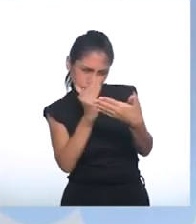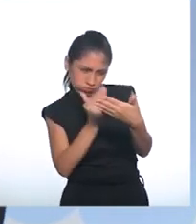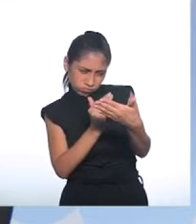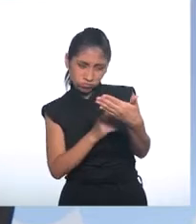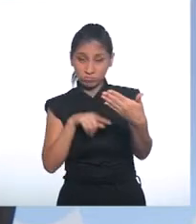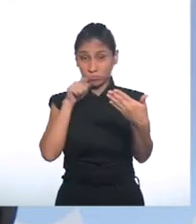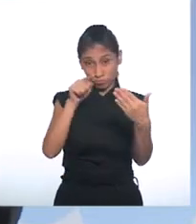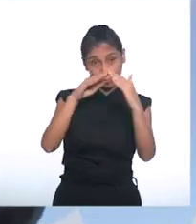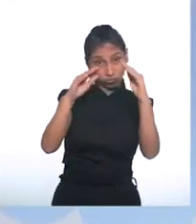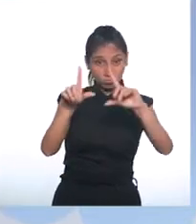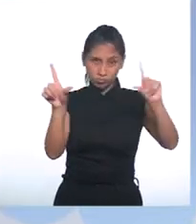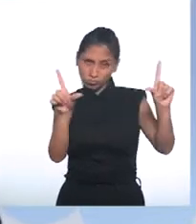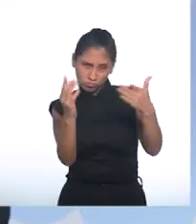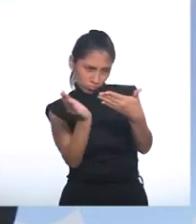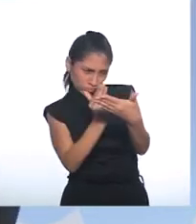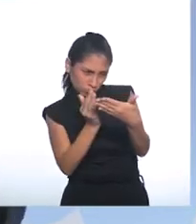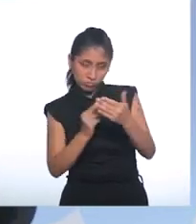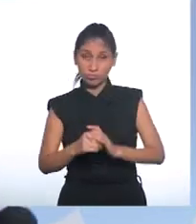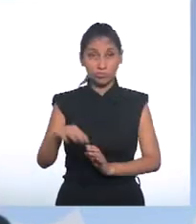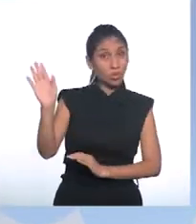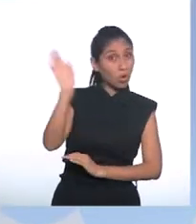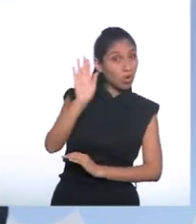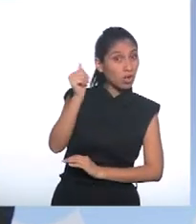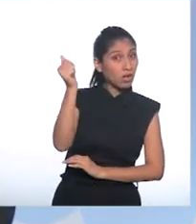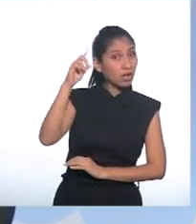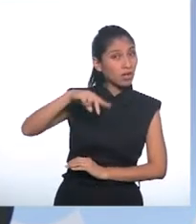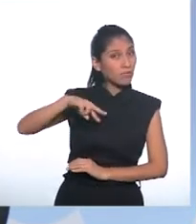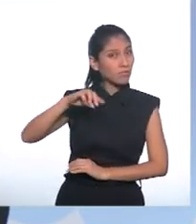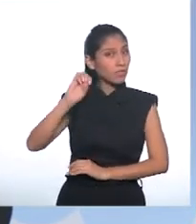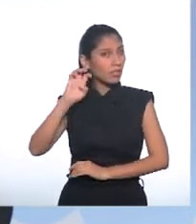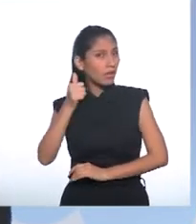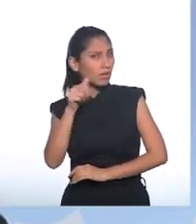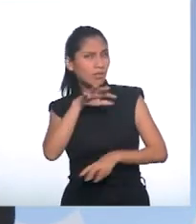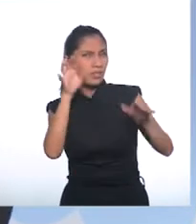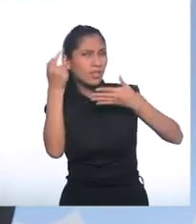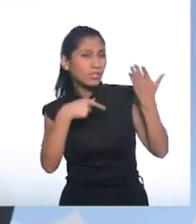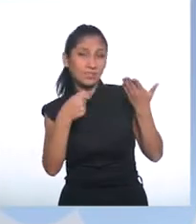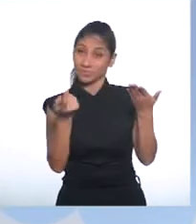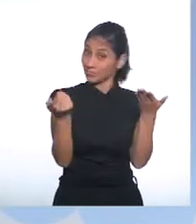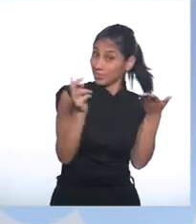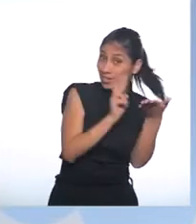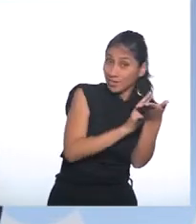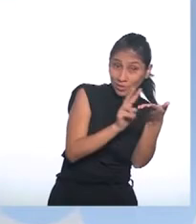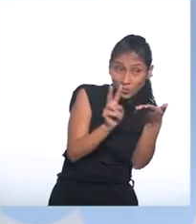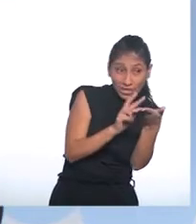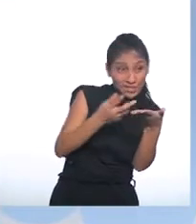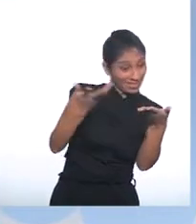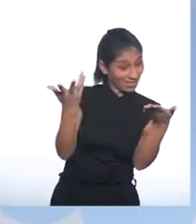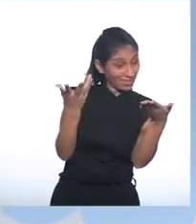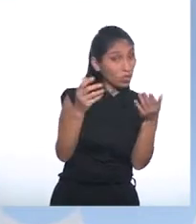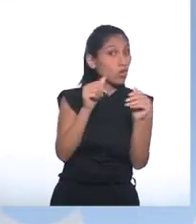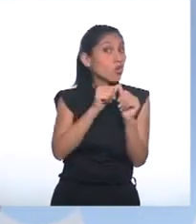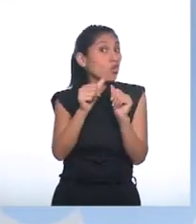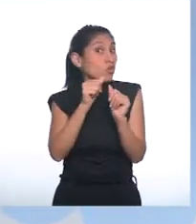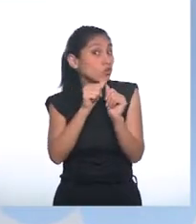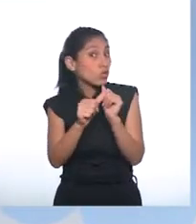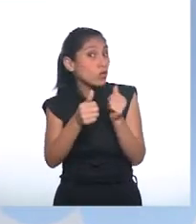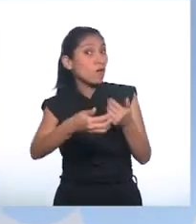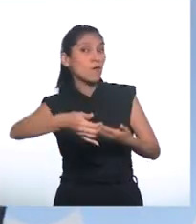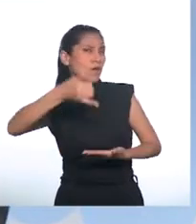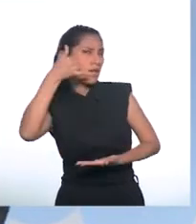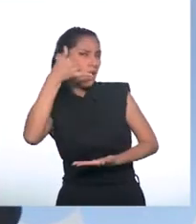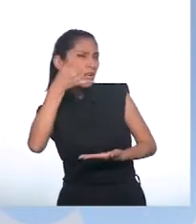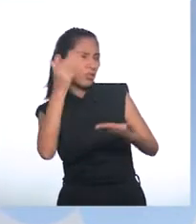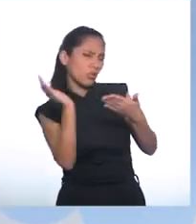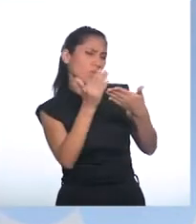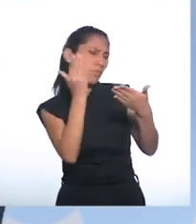desde el hogar. Hola, Andrea. ¿Qué haces? Estoy leyendo, Googleana. Los celulares no son solo